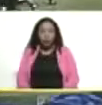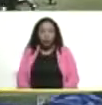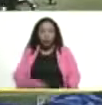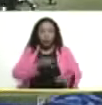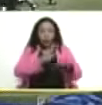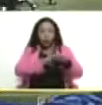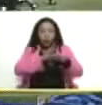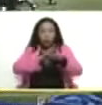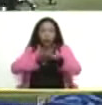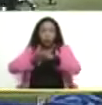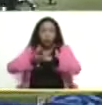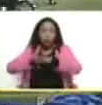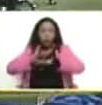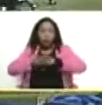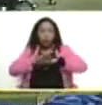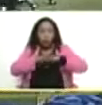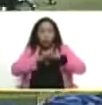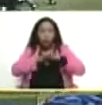alertas.